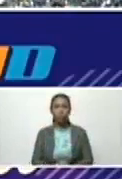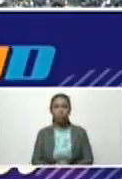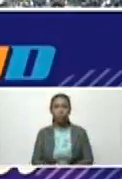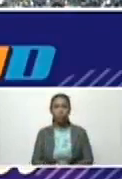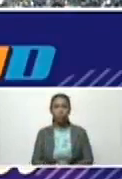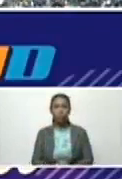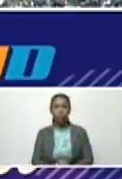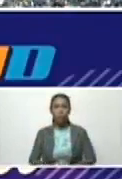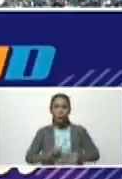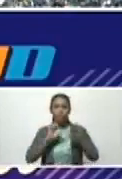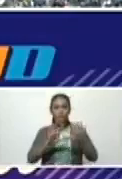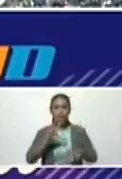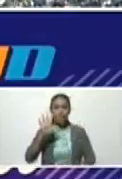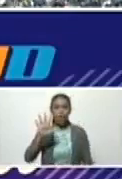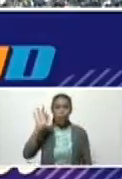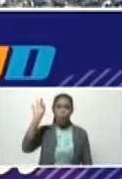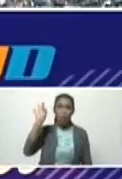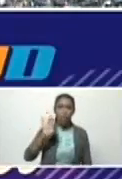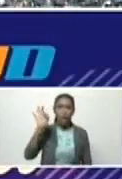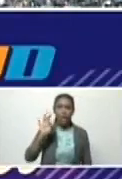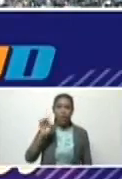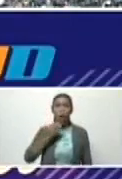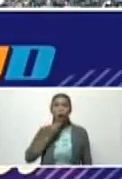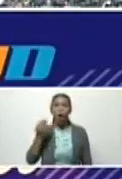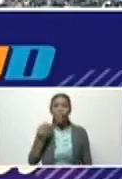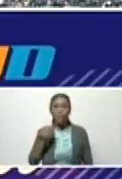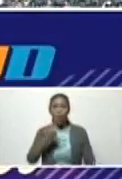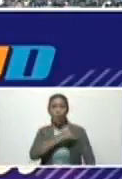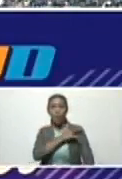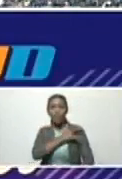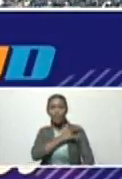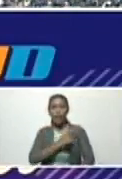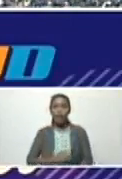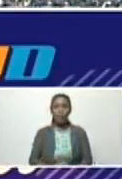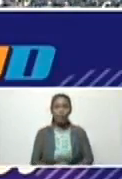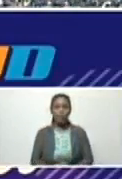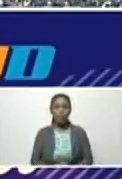El 85% de los jóvenes universitarios